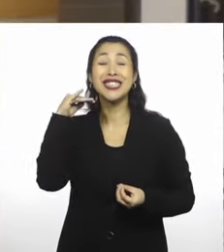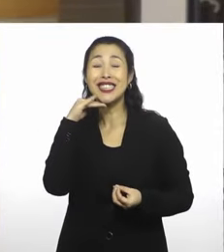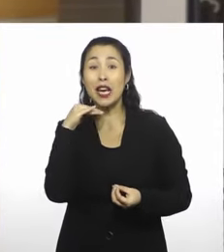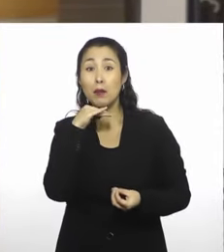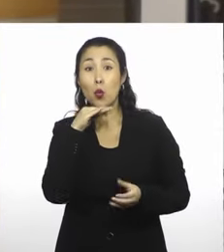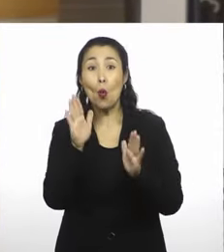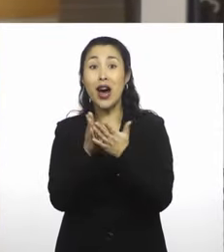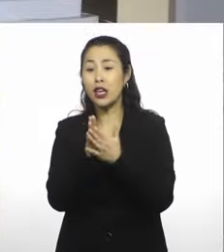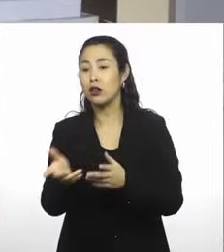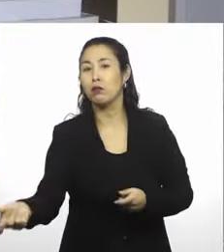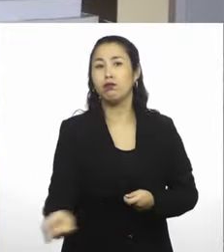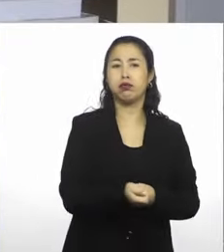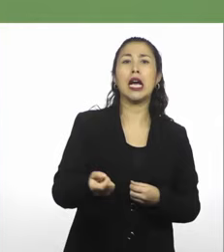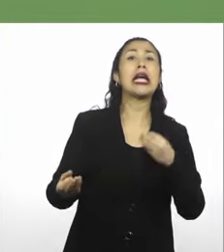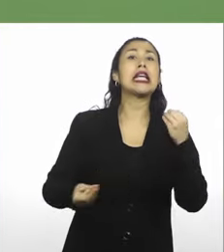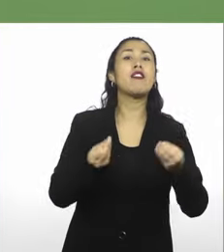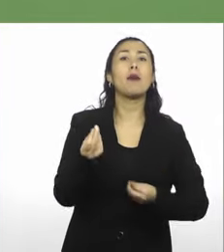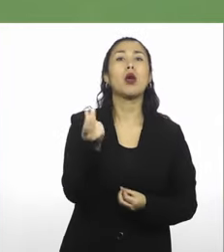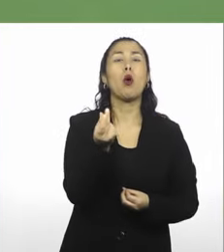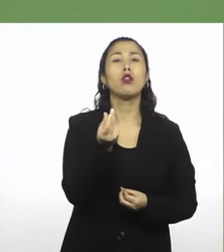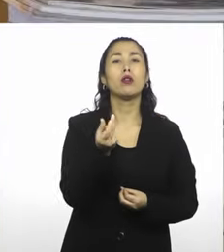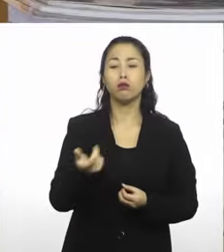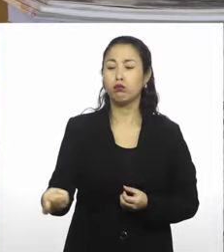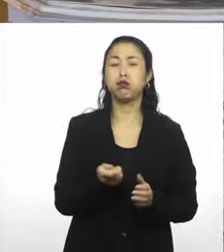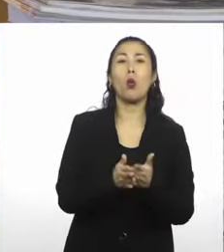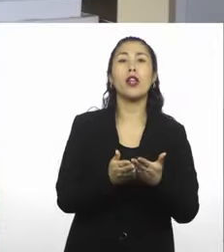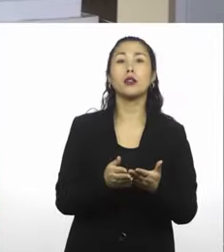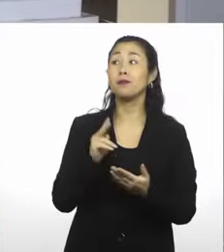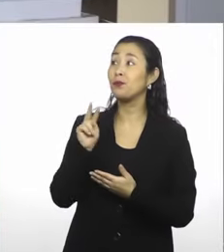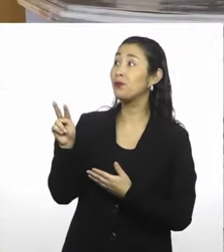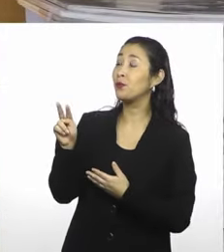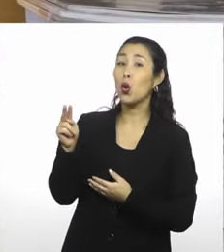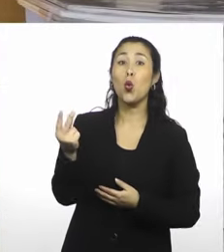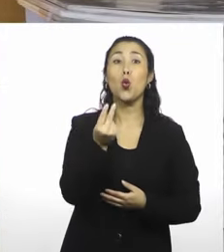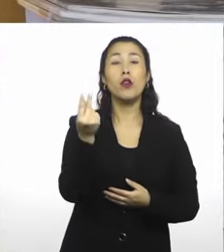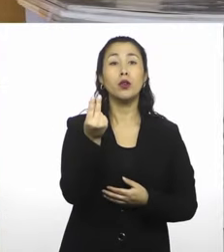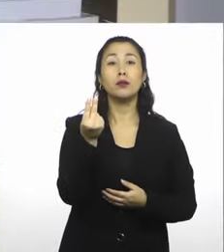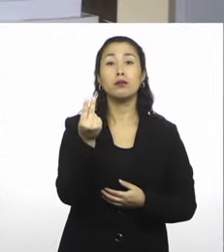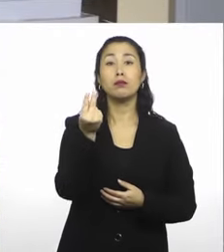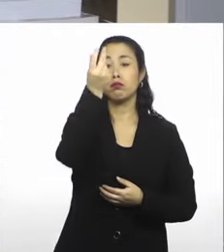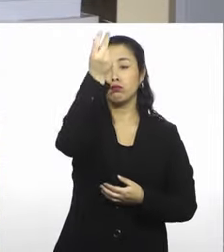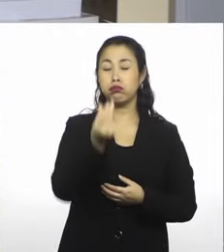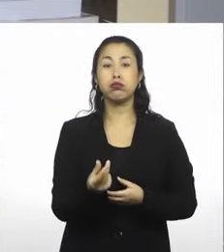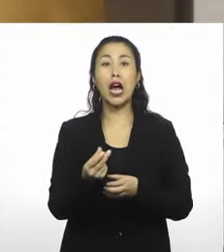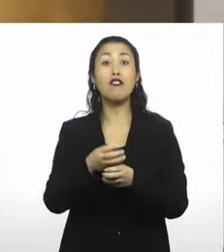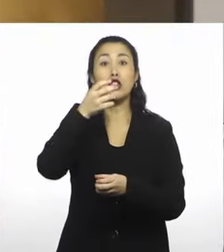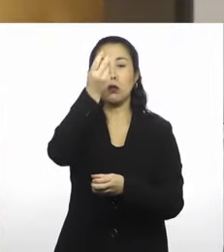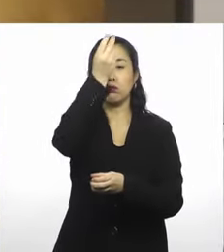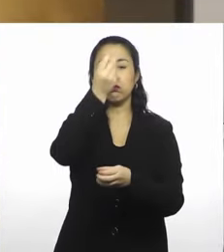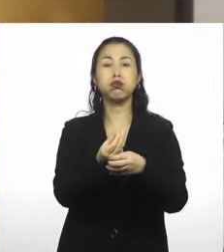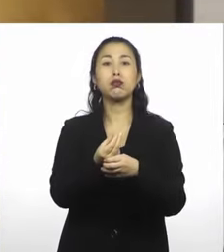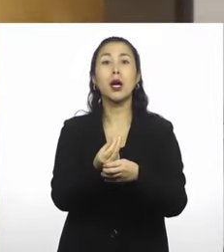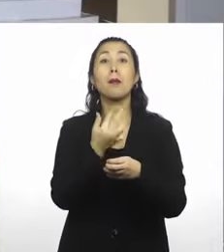cuaderno. ¿Qué creen ustedes que va a pasar con el huevo? El huevo, ¿cierto?, cayó en el vaso. Pero eso fue porque la